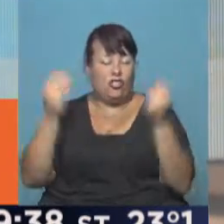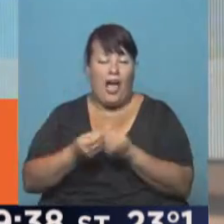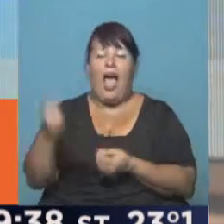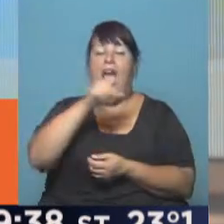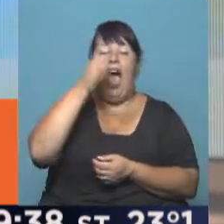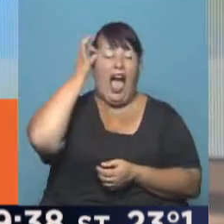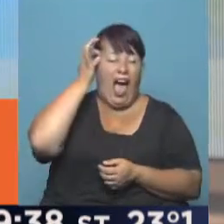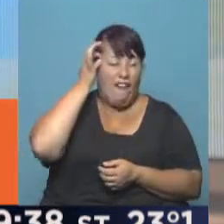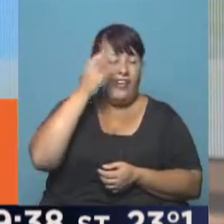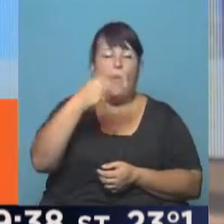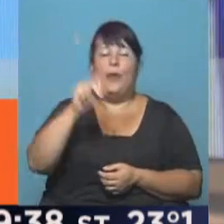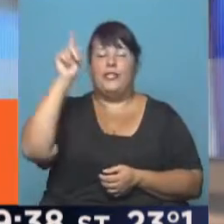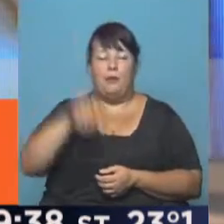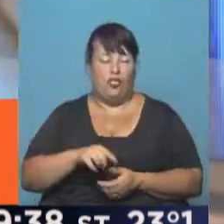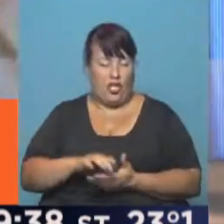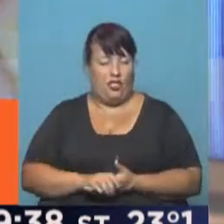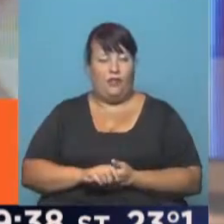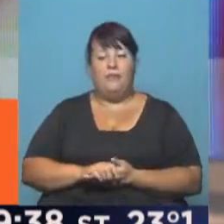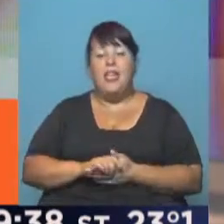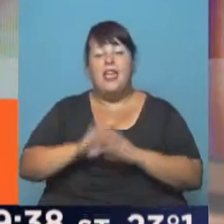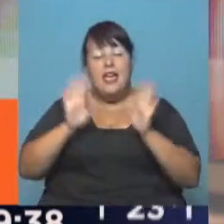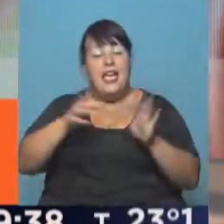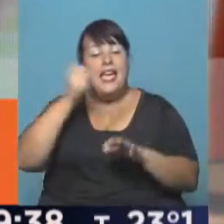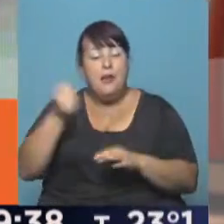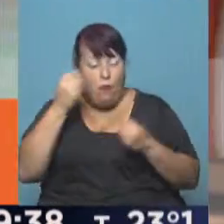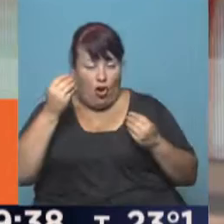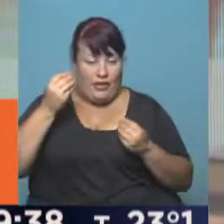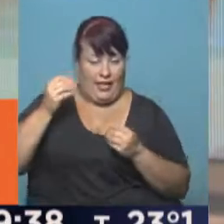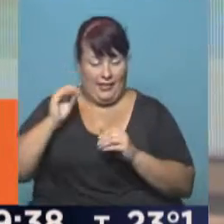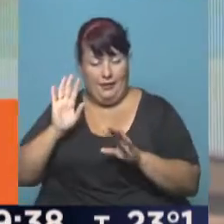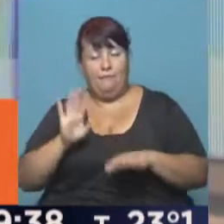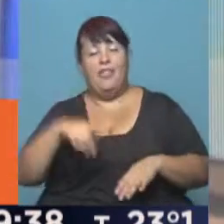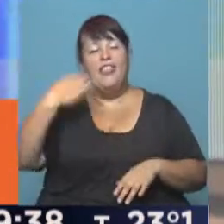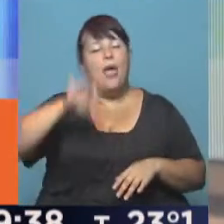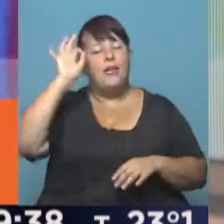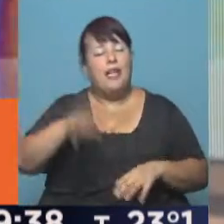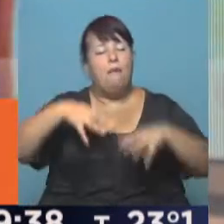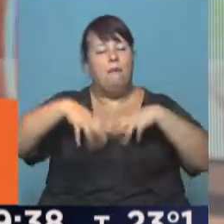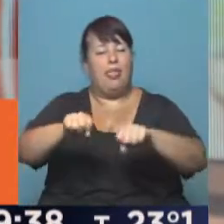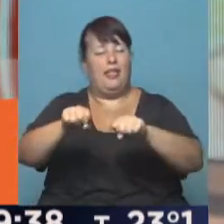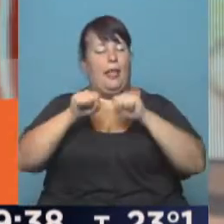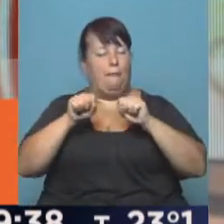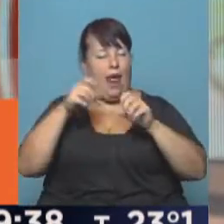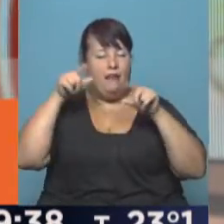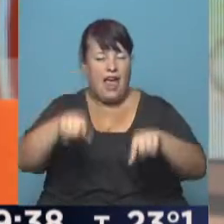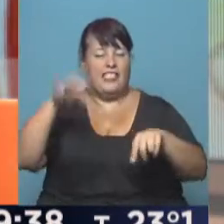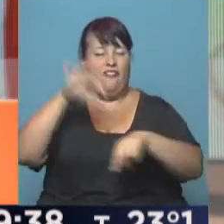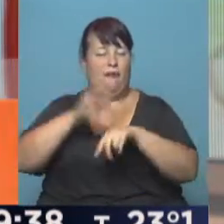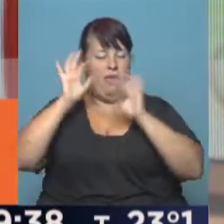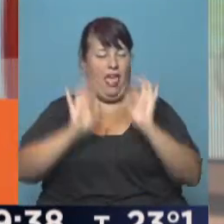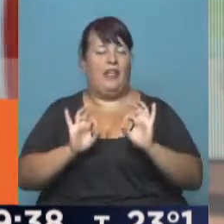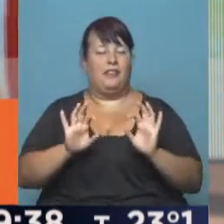y África un 20%. Lo importante es saber diagnosticar esta